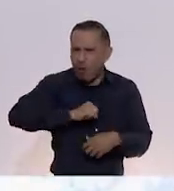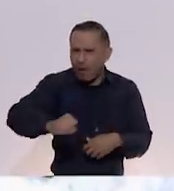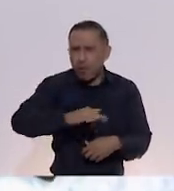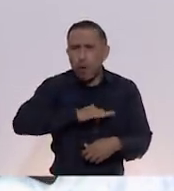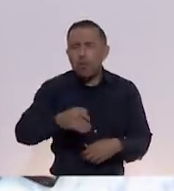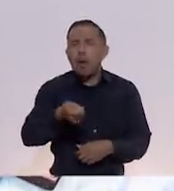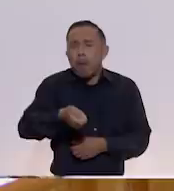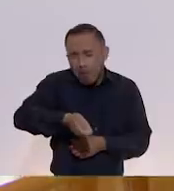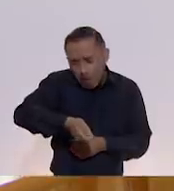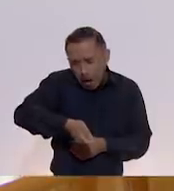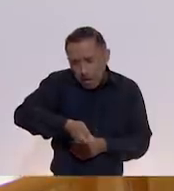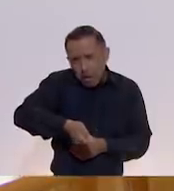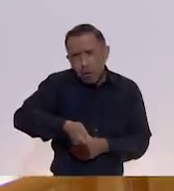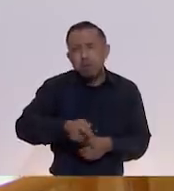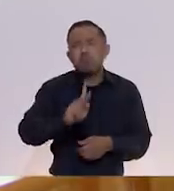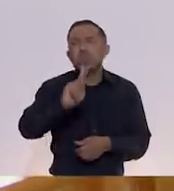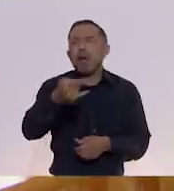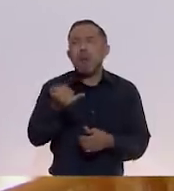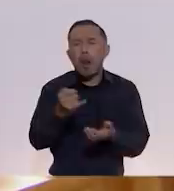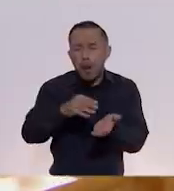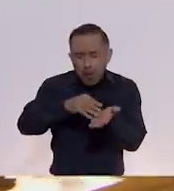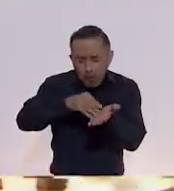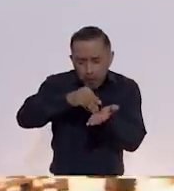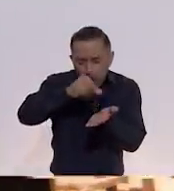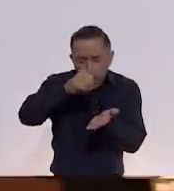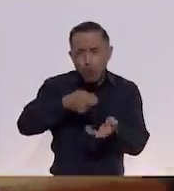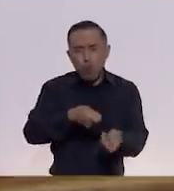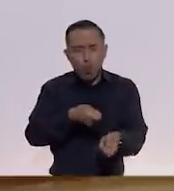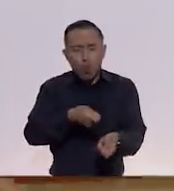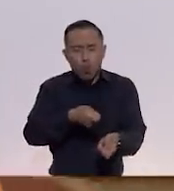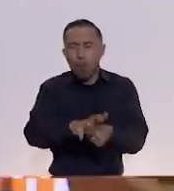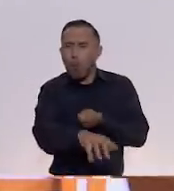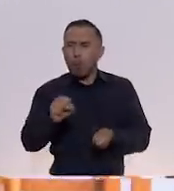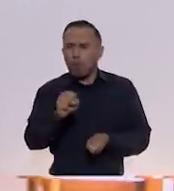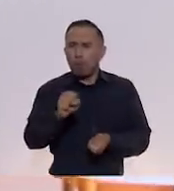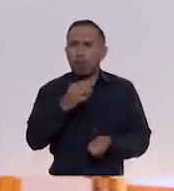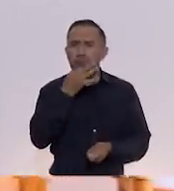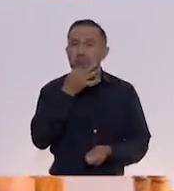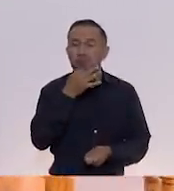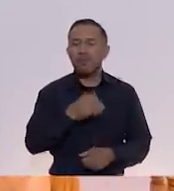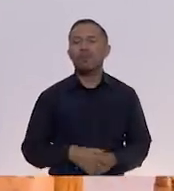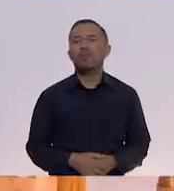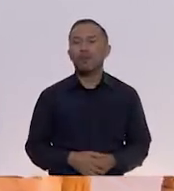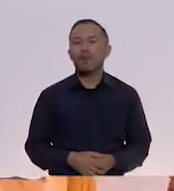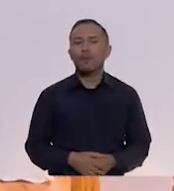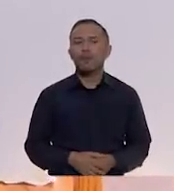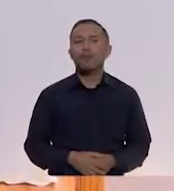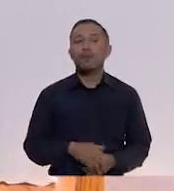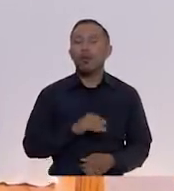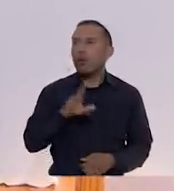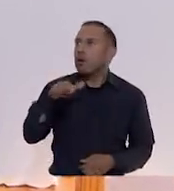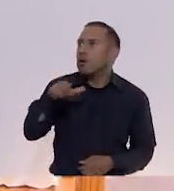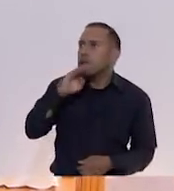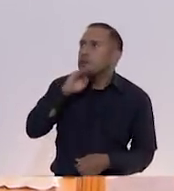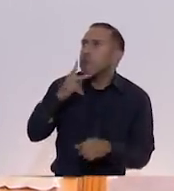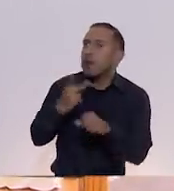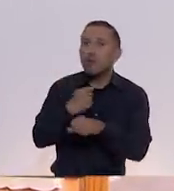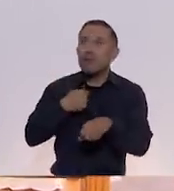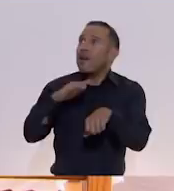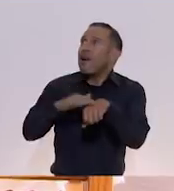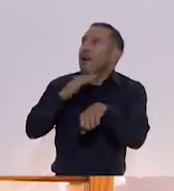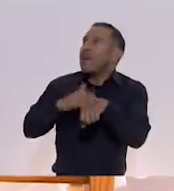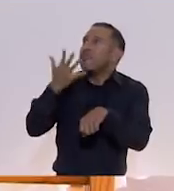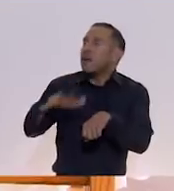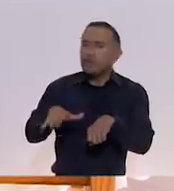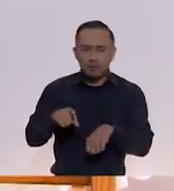si fueran pelusa. ¡Mamá! ¿Qué pasó? Me pusieron un 10 en mi composición. ¡Qué bueno,